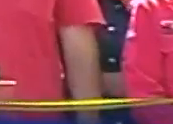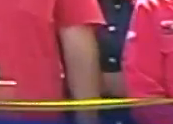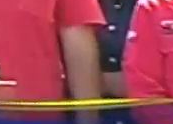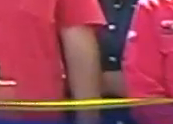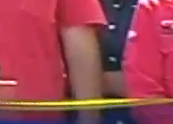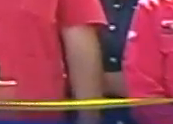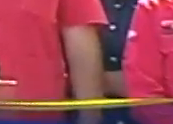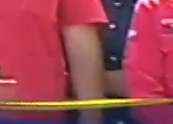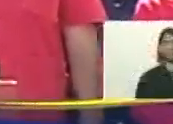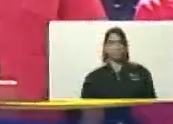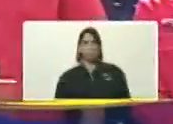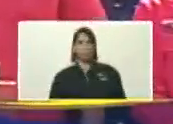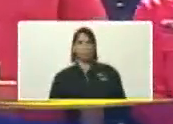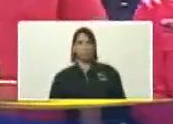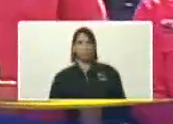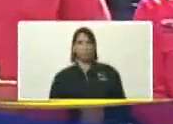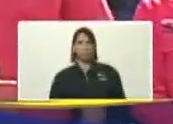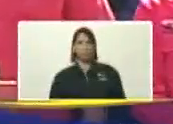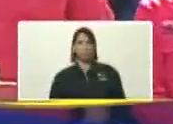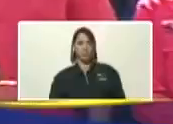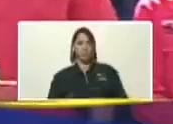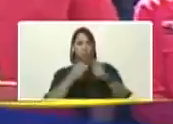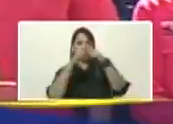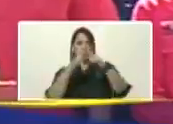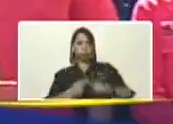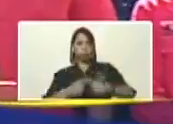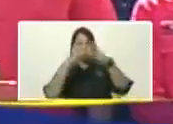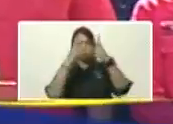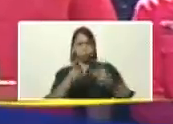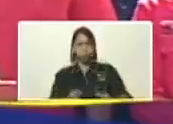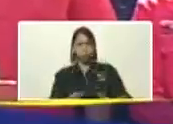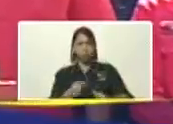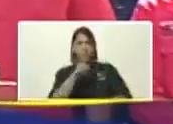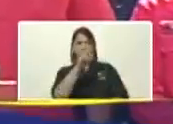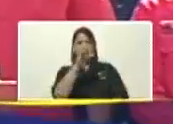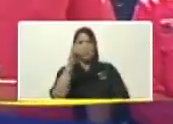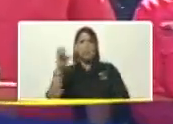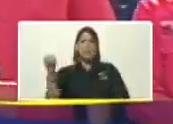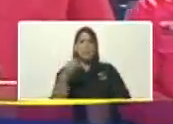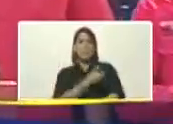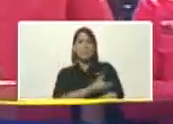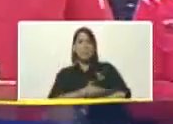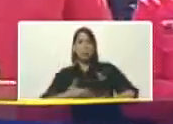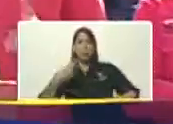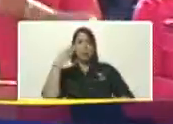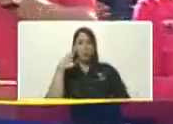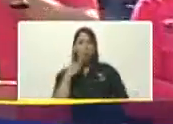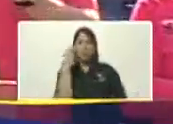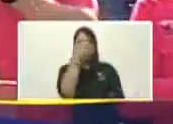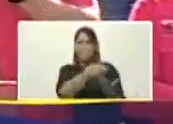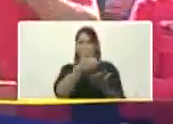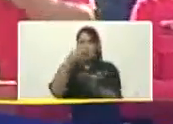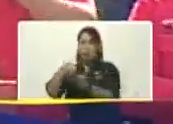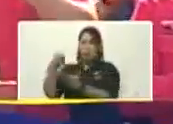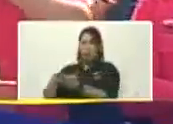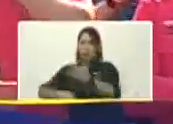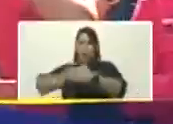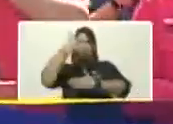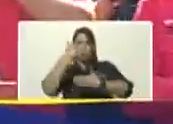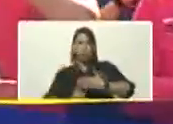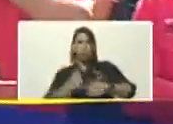inicial la cantidad de 100 millones de bolívares para financiar proyectos de los